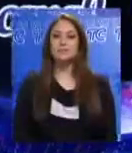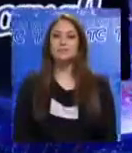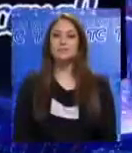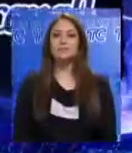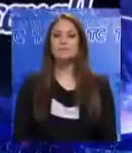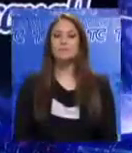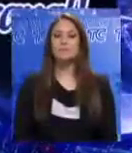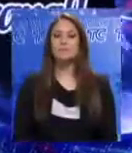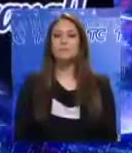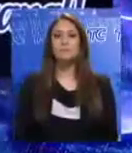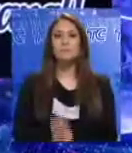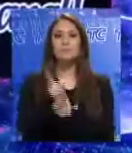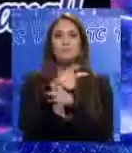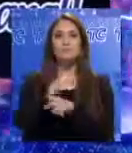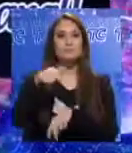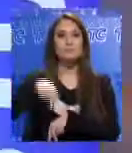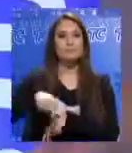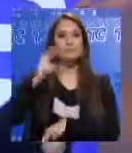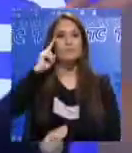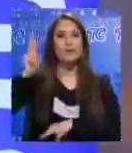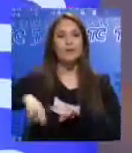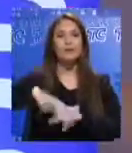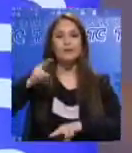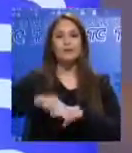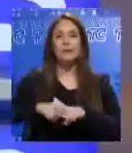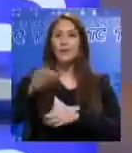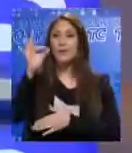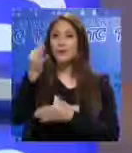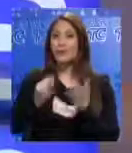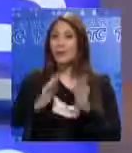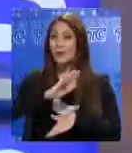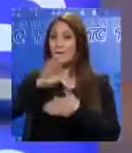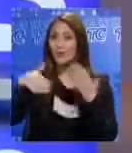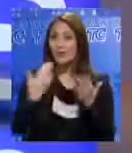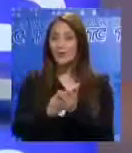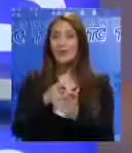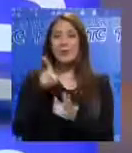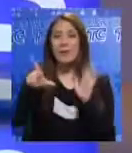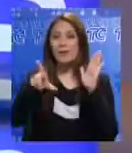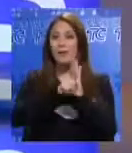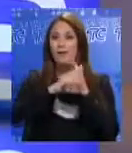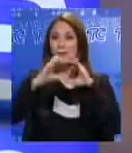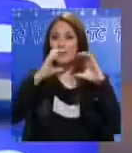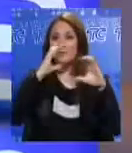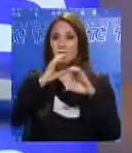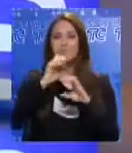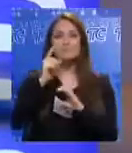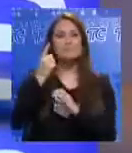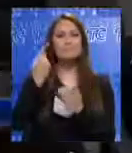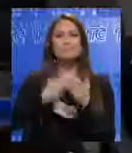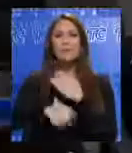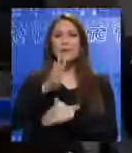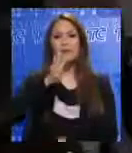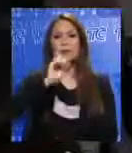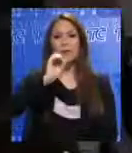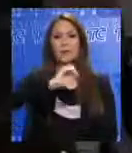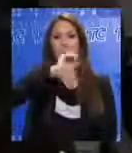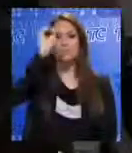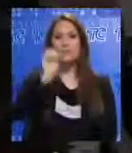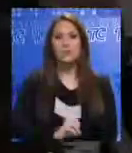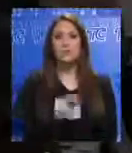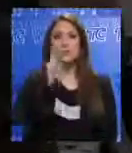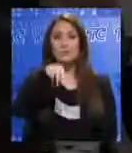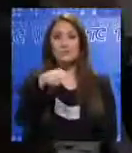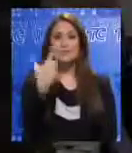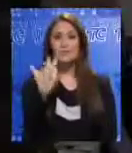1.919.862. Producción nacional. Del total de esta parrilla, según la ley de comunicación, un mínimo de 40% para el